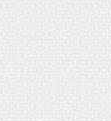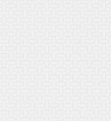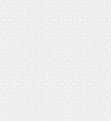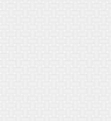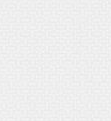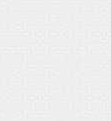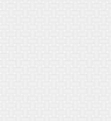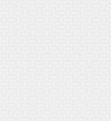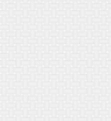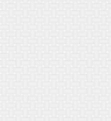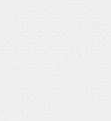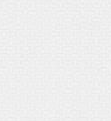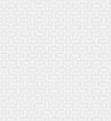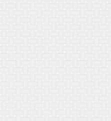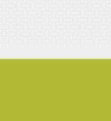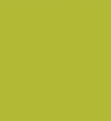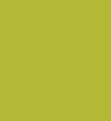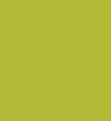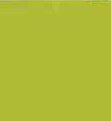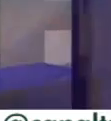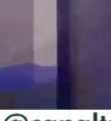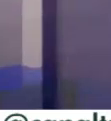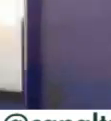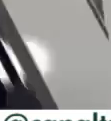canal draw tocón